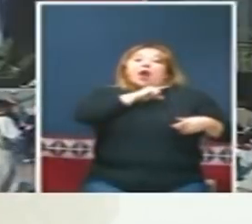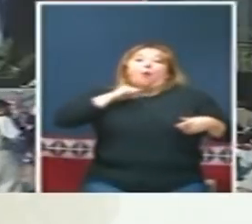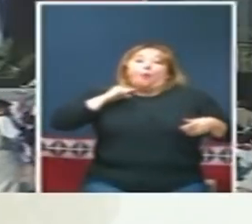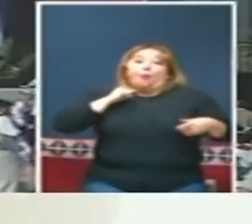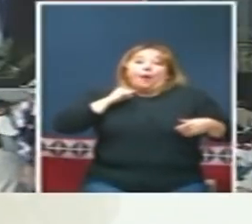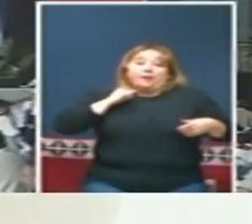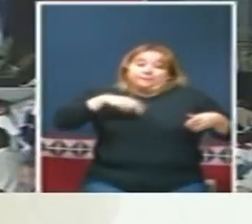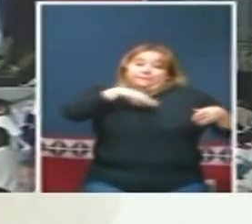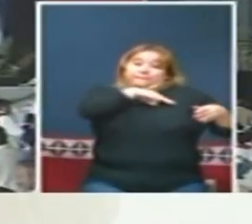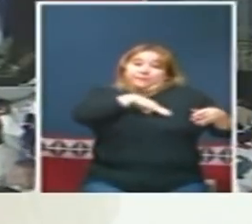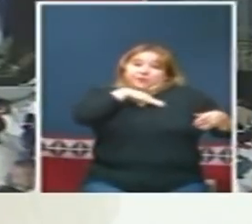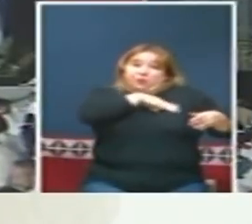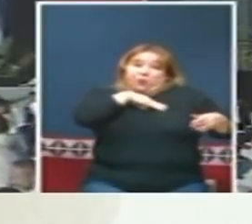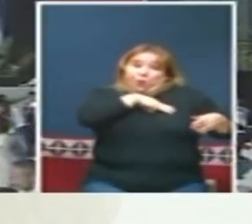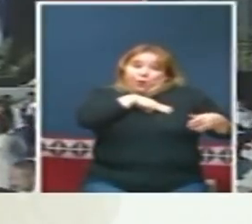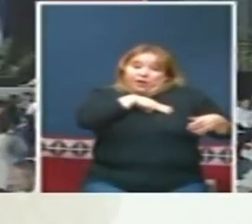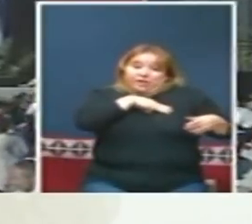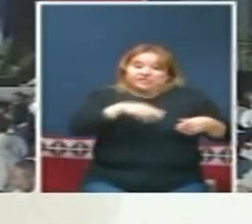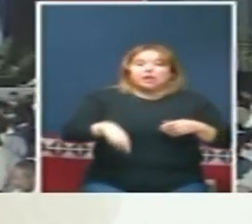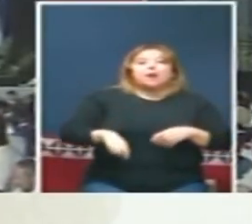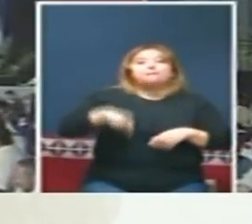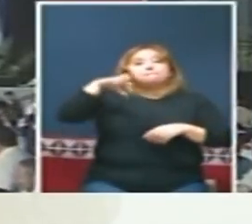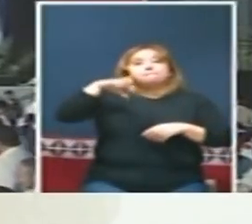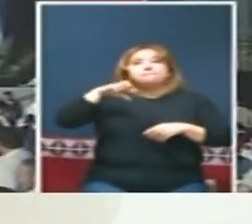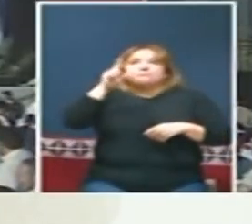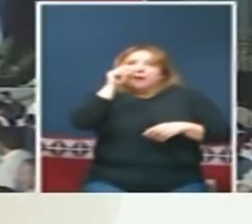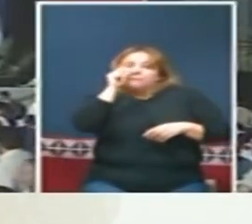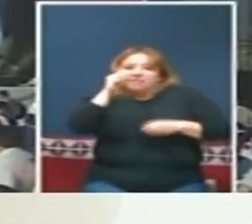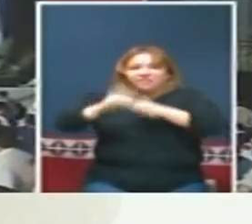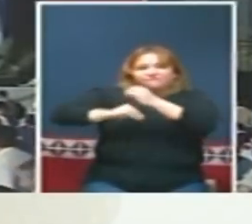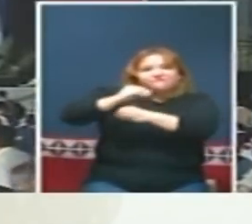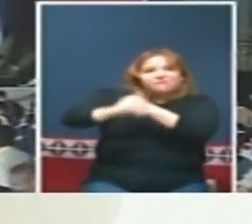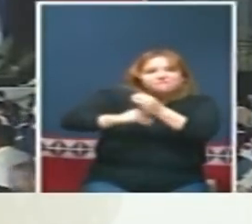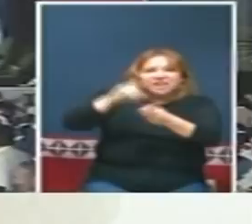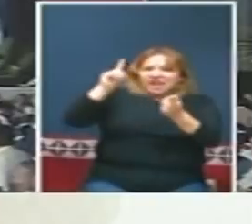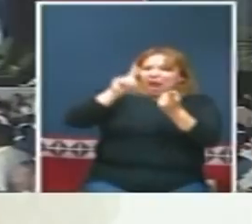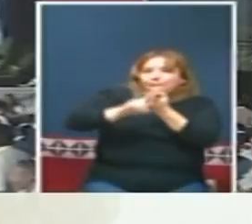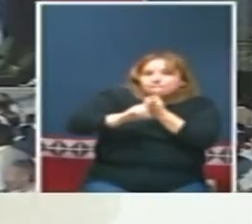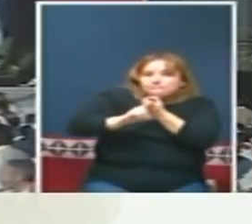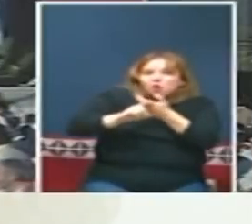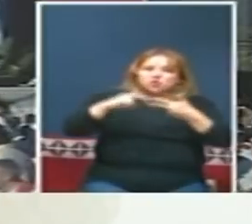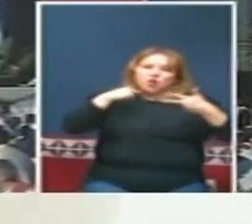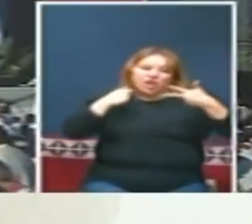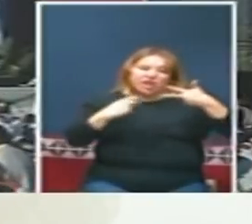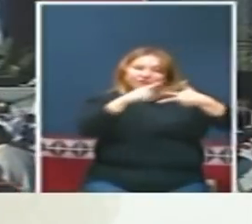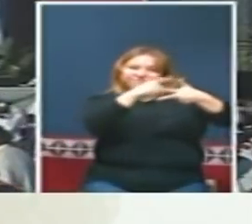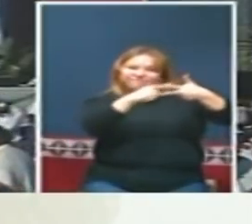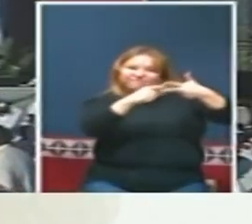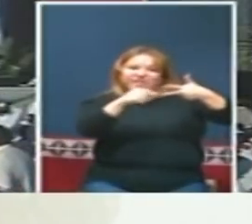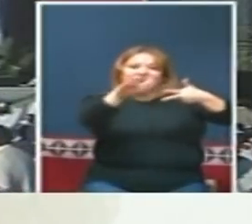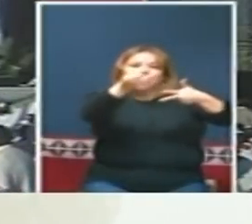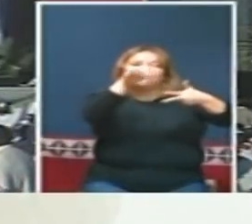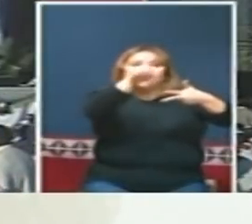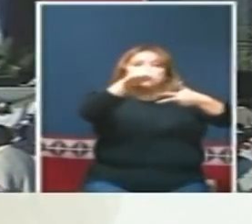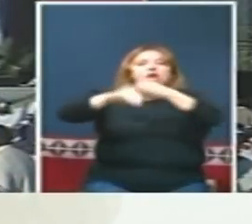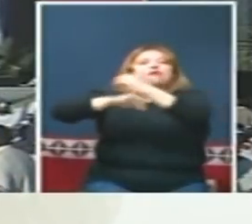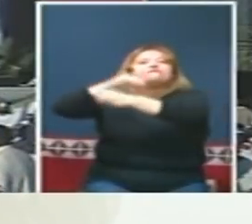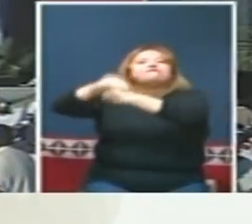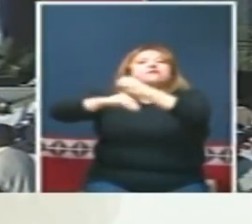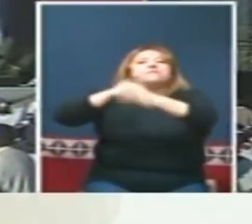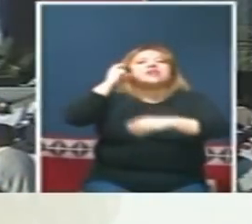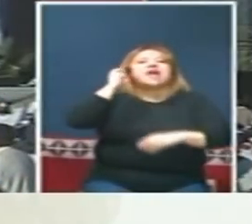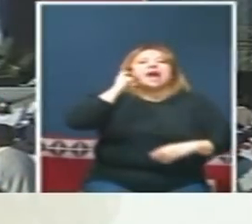padre de familia, esposo y padre de tres hijas. Por lo tanto, hay toda una invitación a todas las familias riojanas a